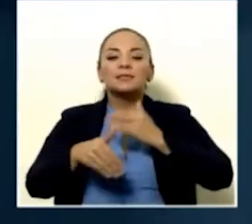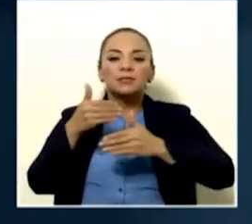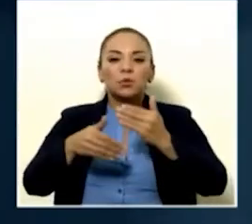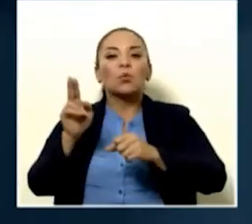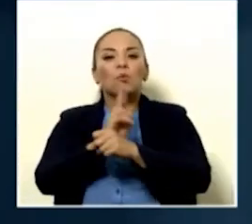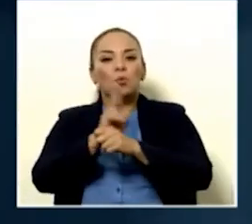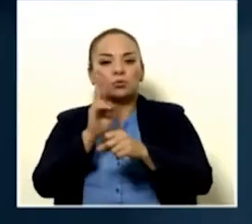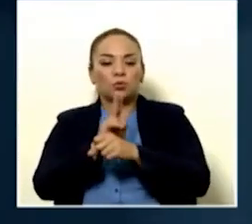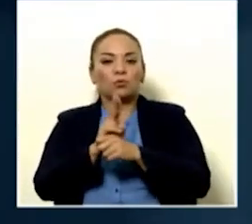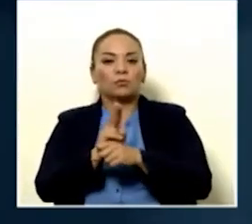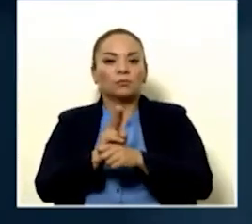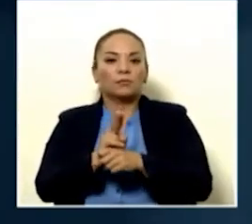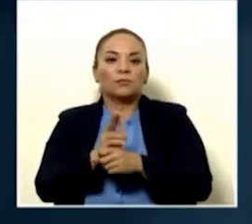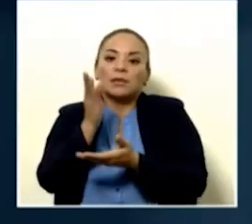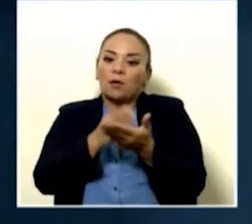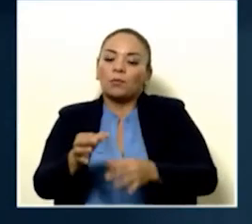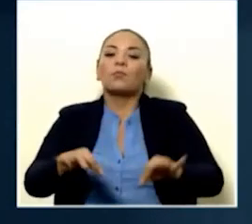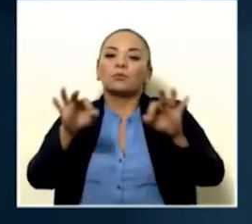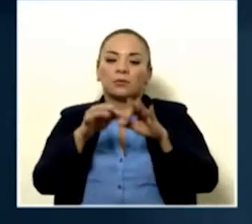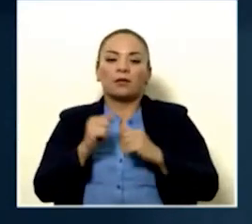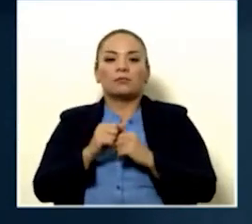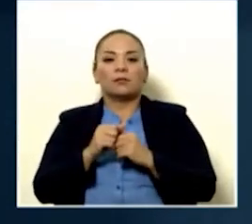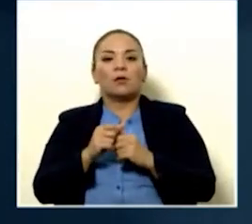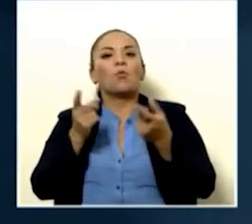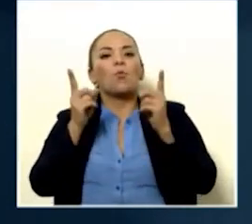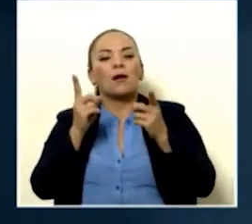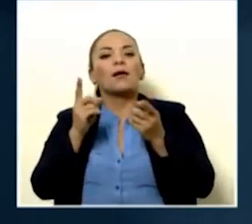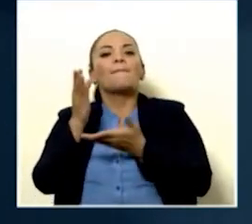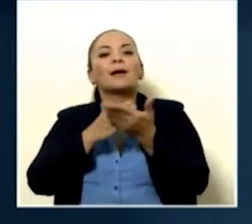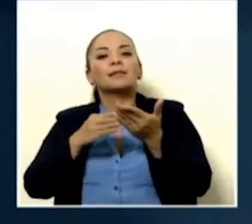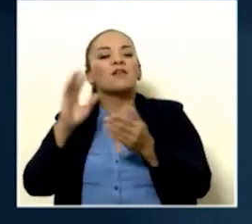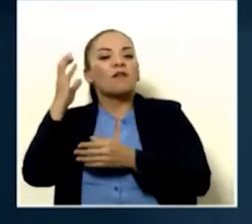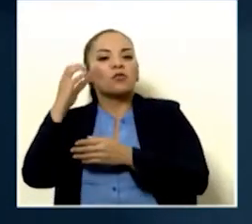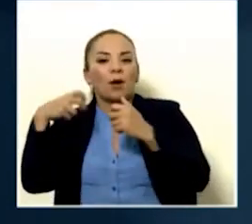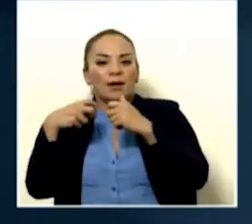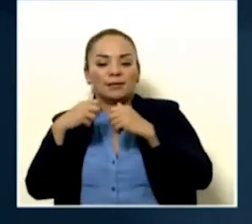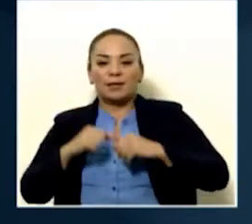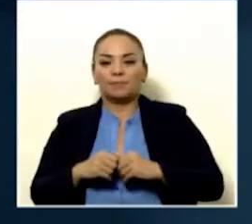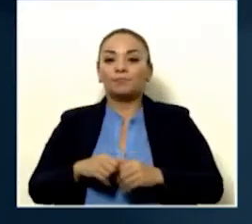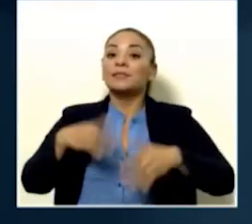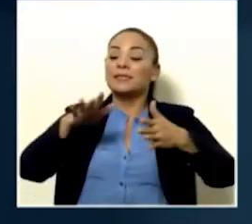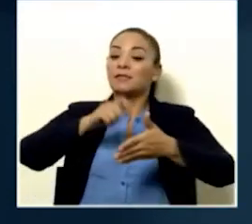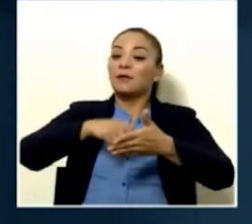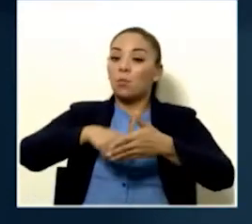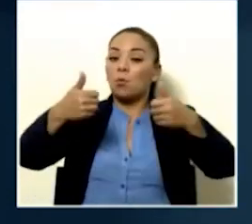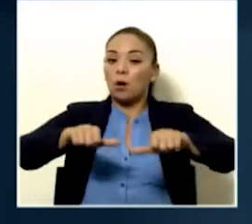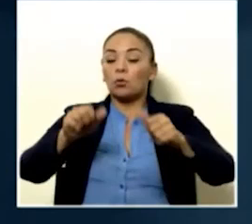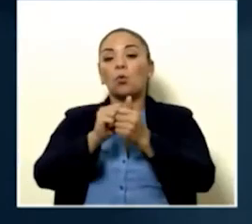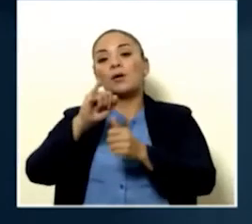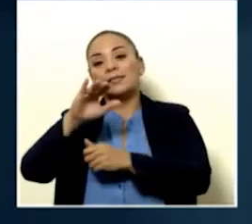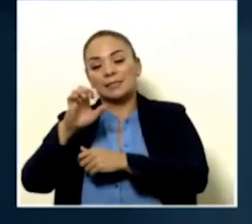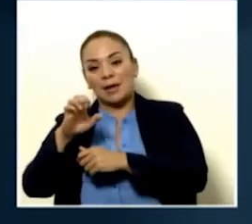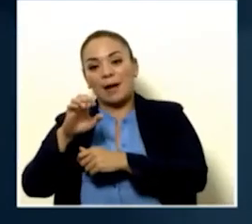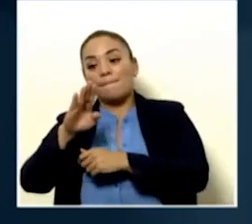y el uso de un bien demanial del Estado como es el espectro radioeléctrico. Se firmó el acuerdo mutuo con el ICE en la banda